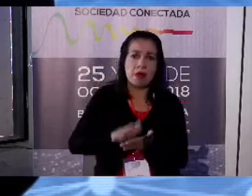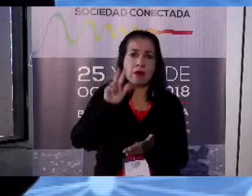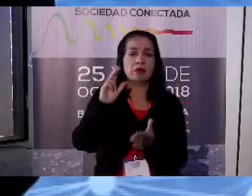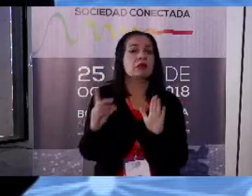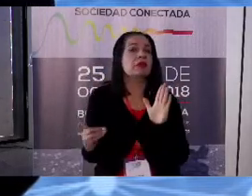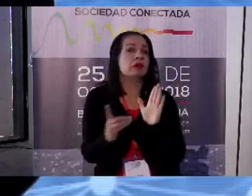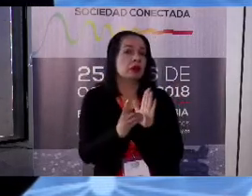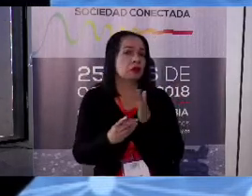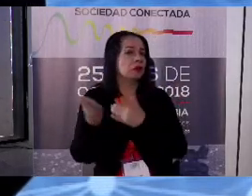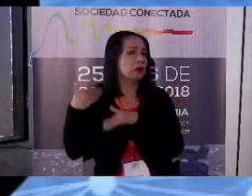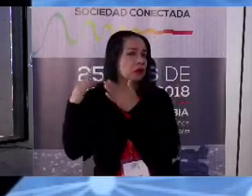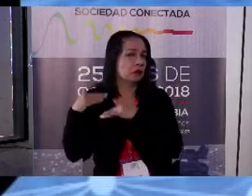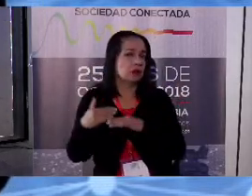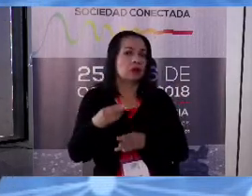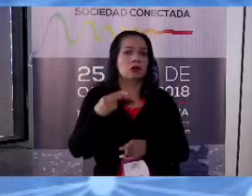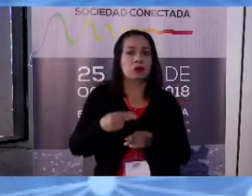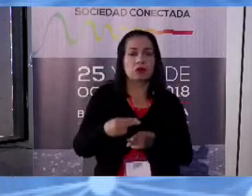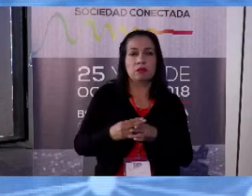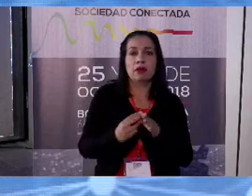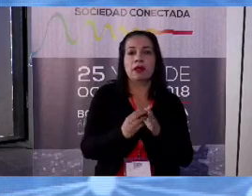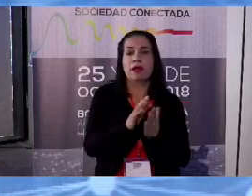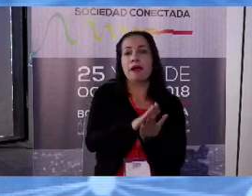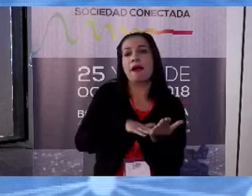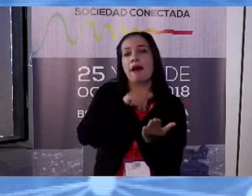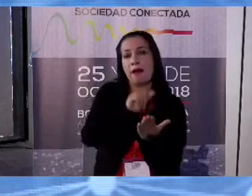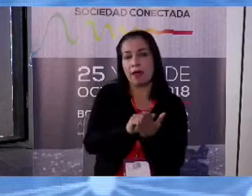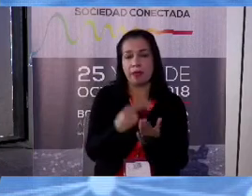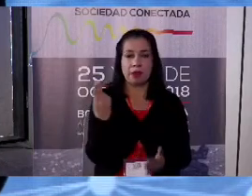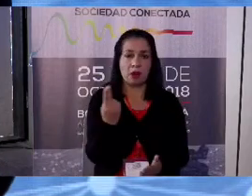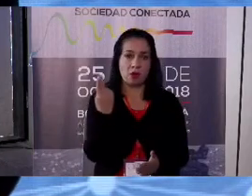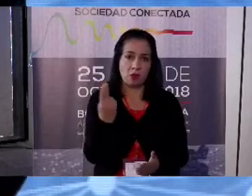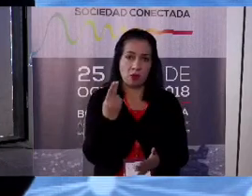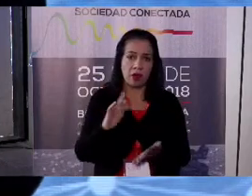tiempo llamado agenda Uruguay digital